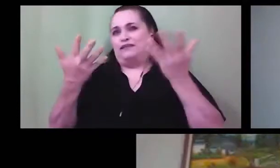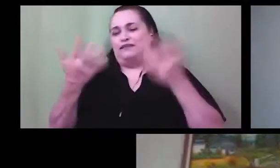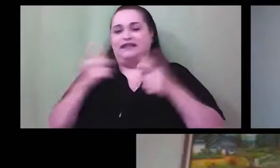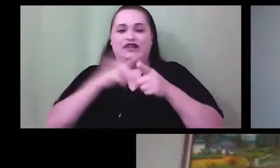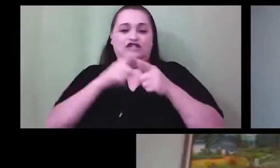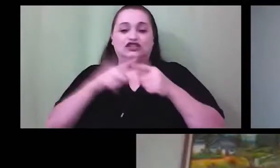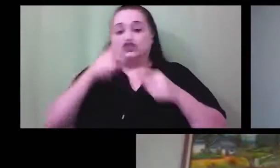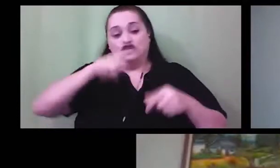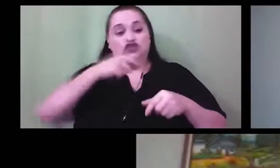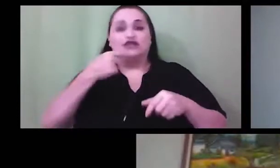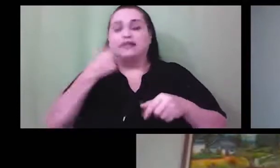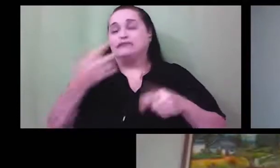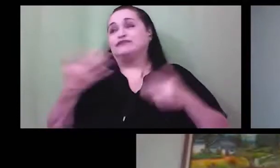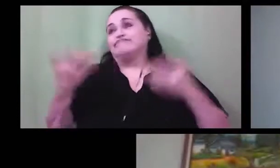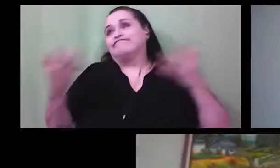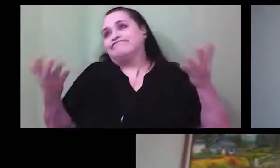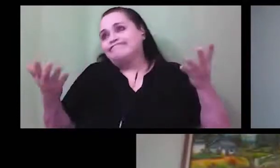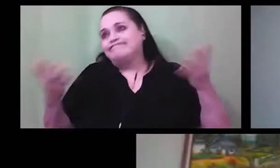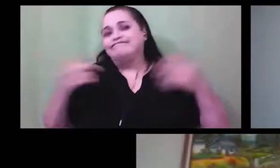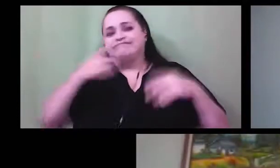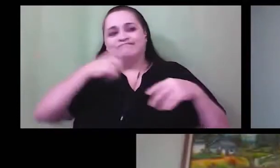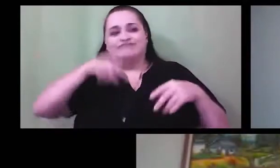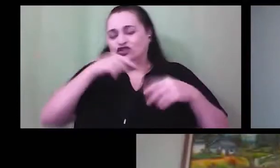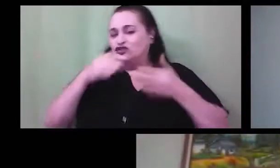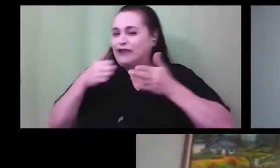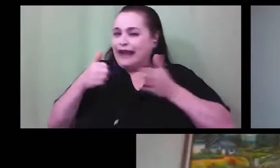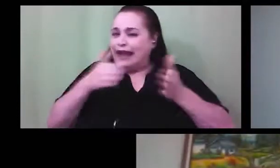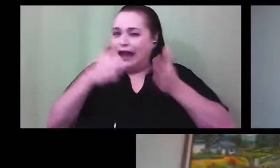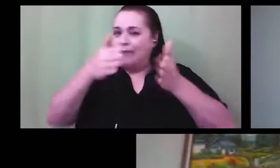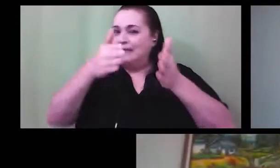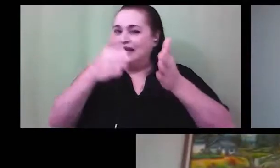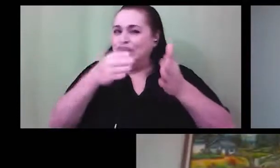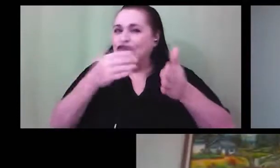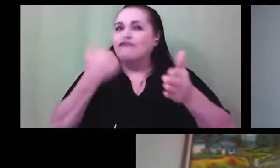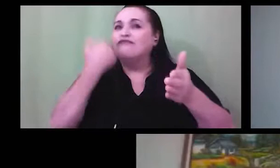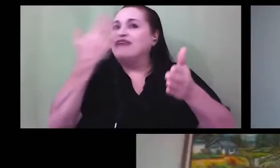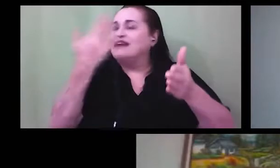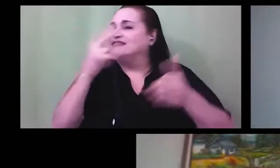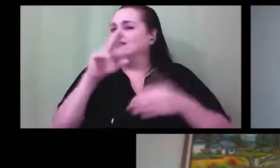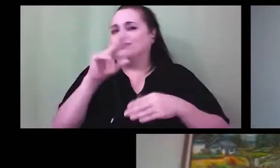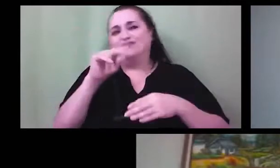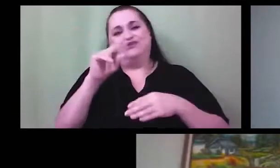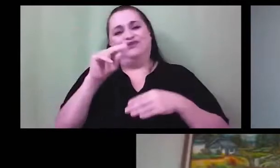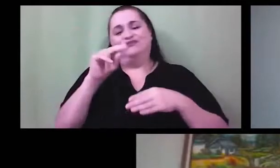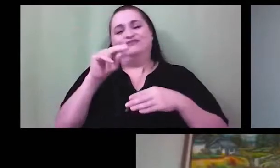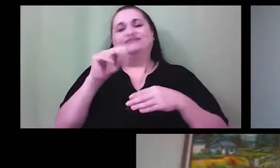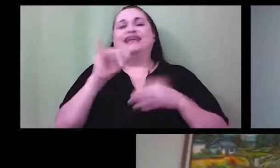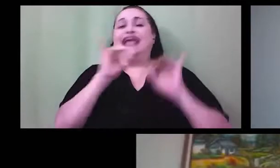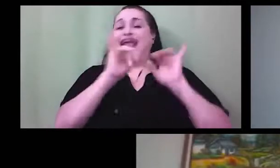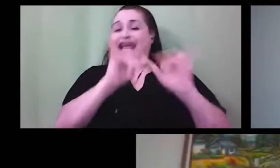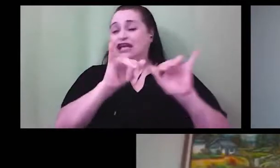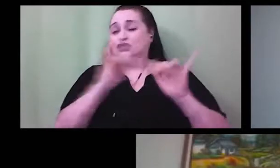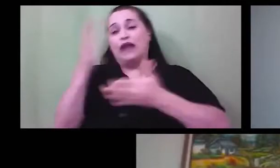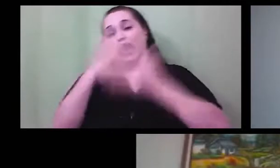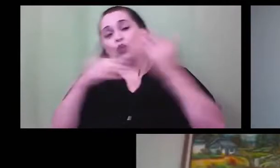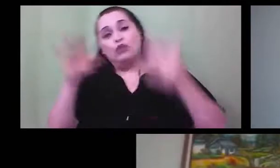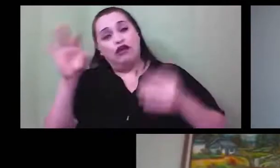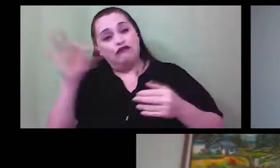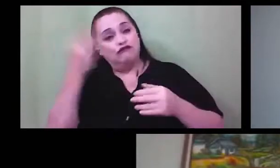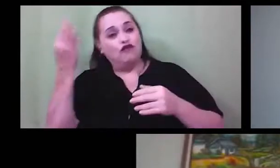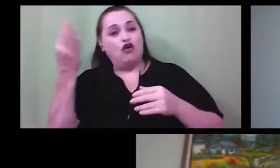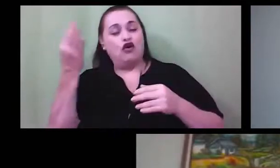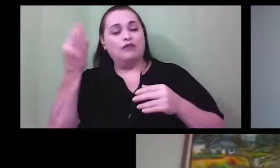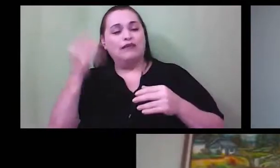dijimos, ok, aquí definitivamente el camino no va a ser tan fácil y eso de alguna manera